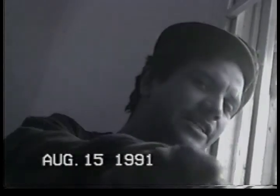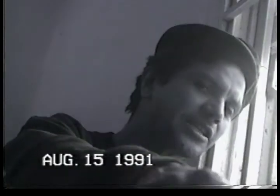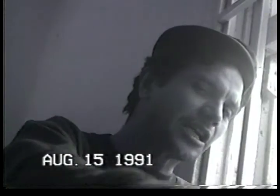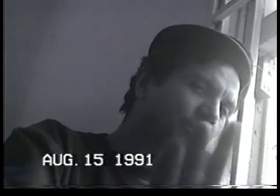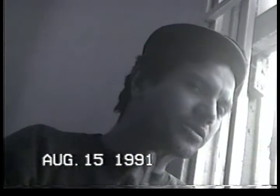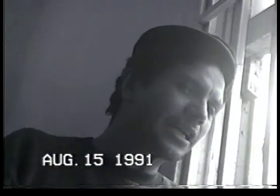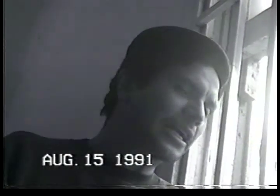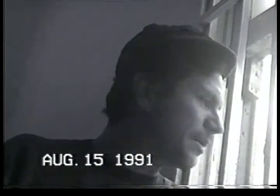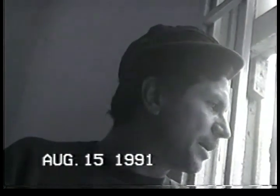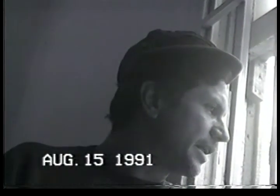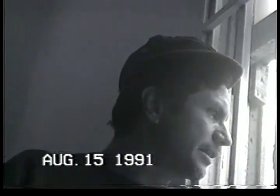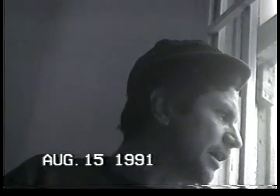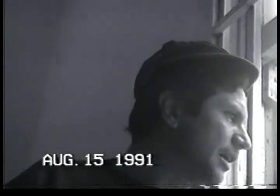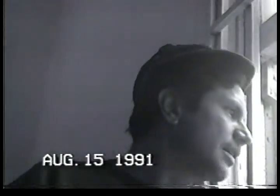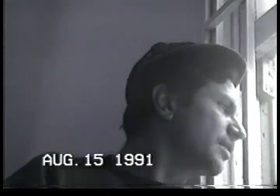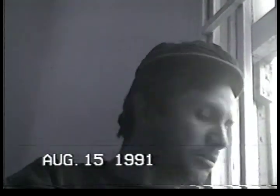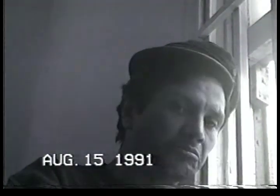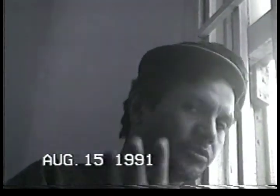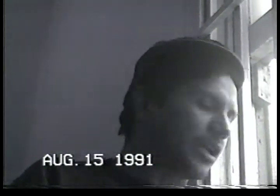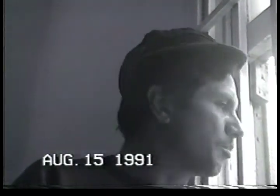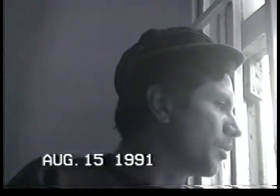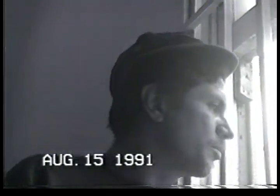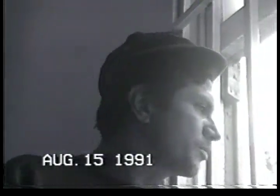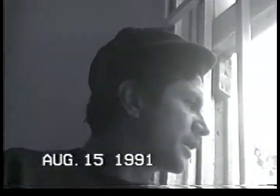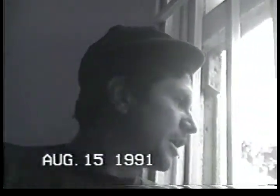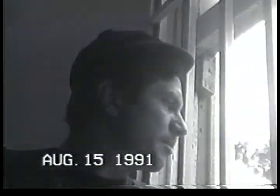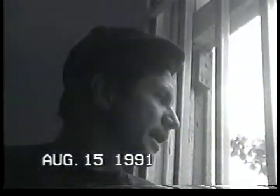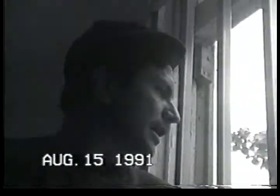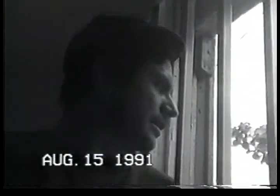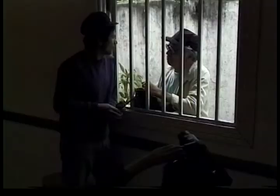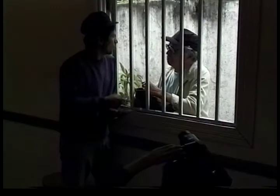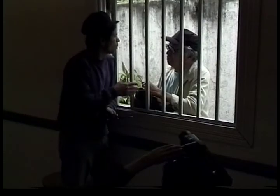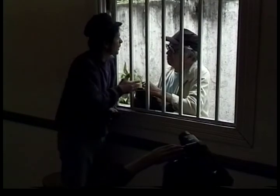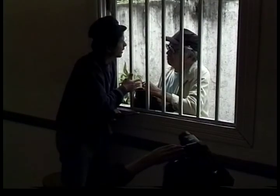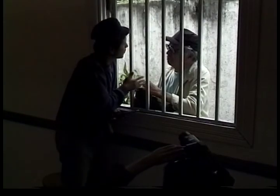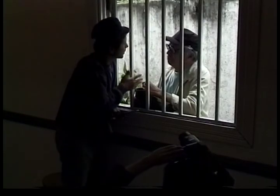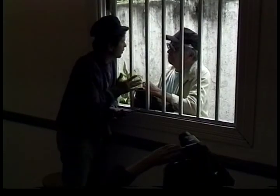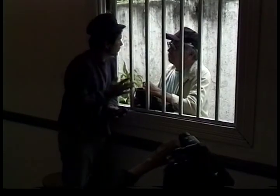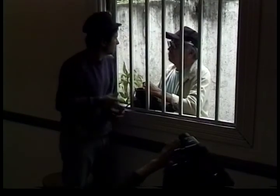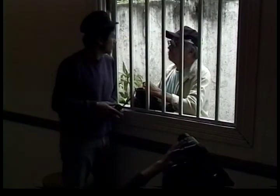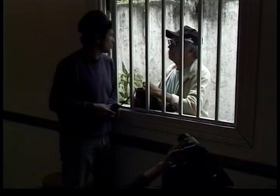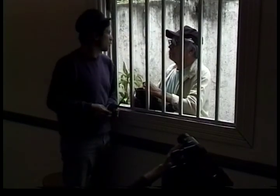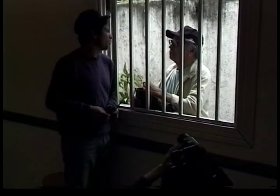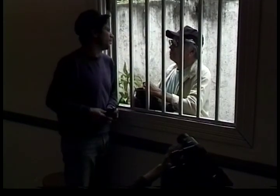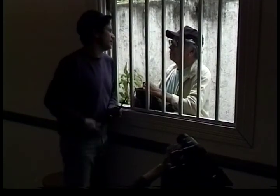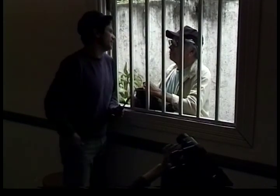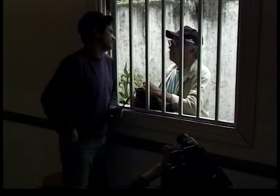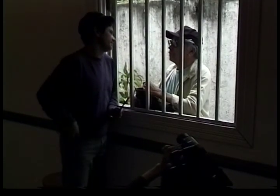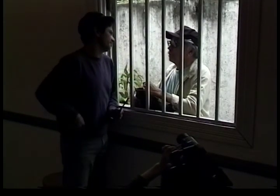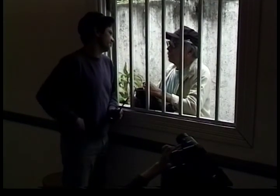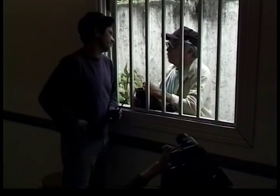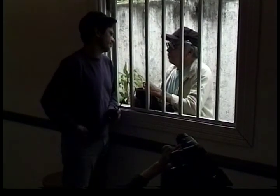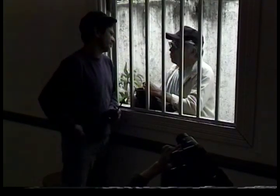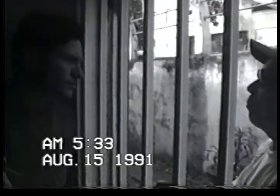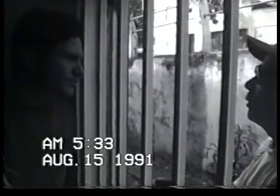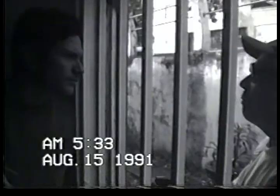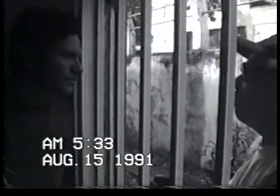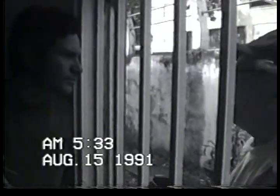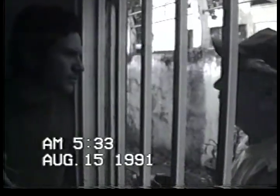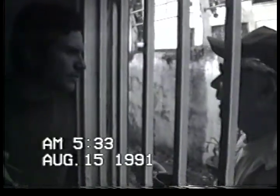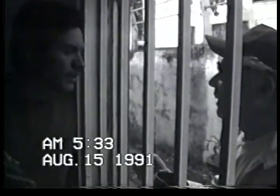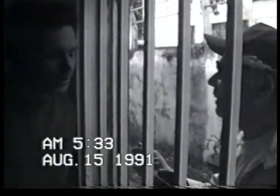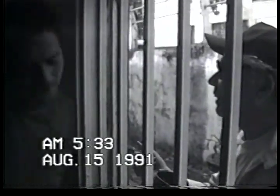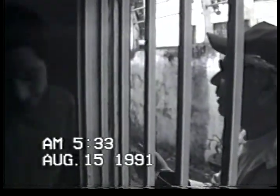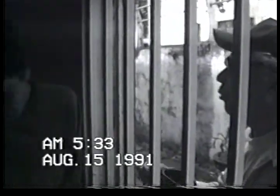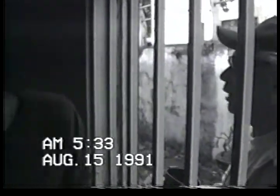Además, si le gusta la camarita, la podemos dejar barata o cualquier otra cosa. Hugo Díaz Jiménez marcó un